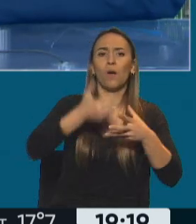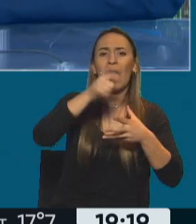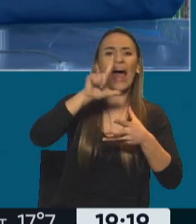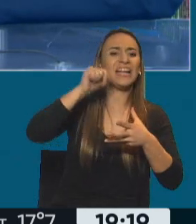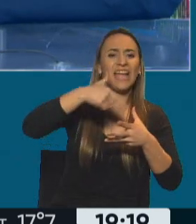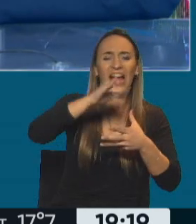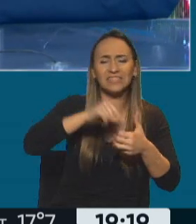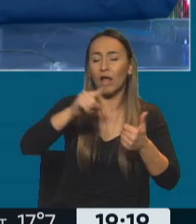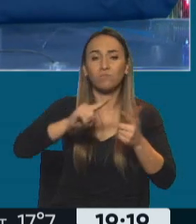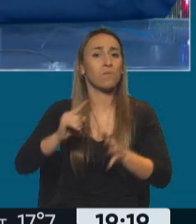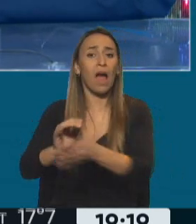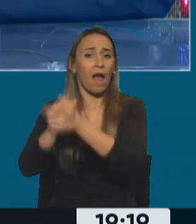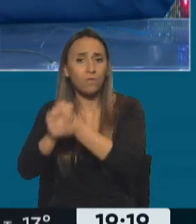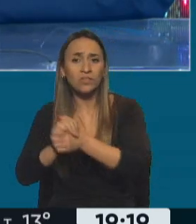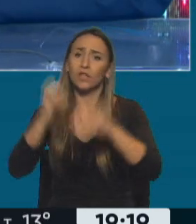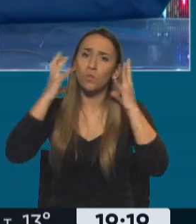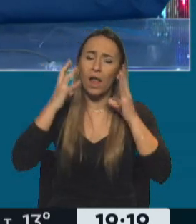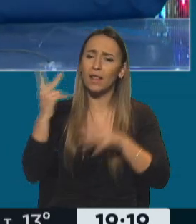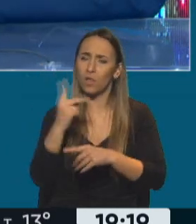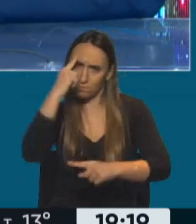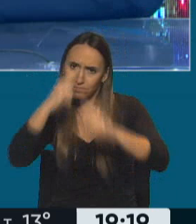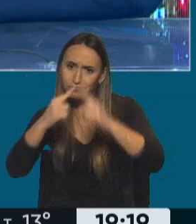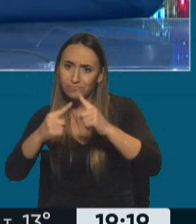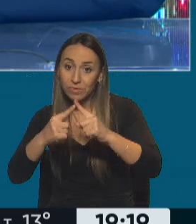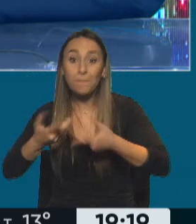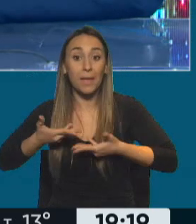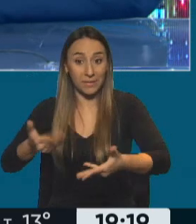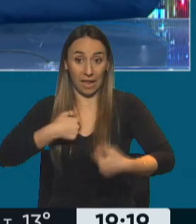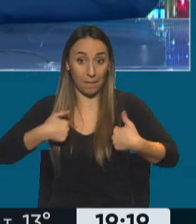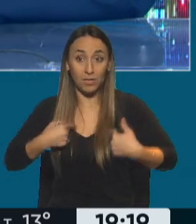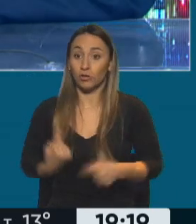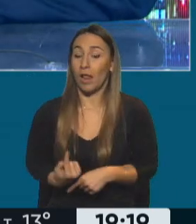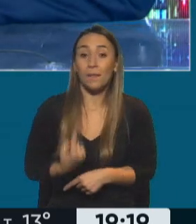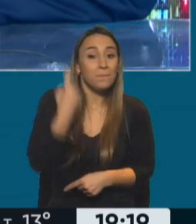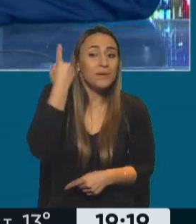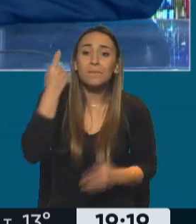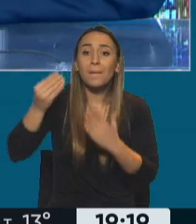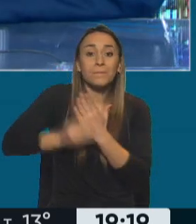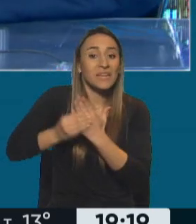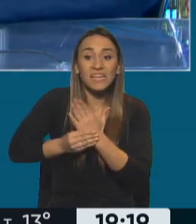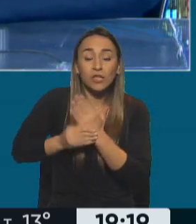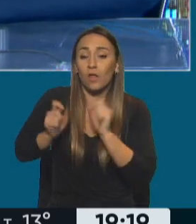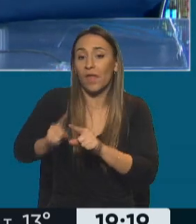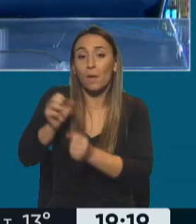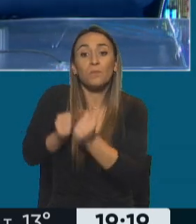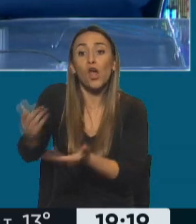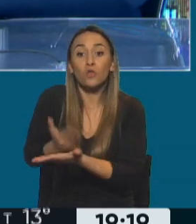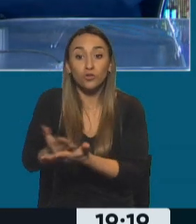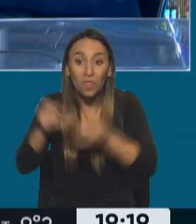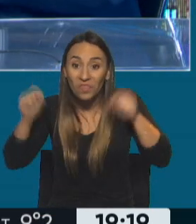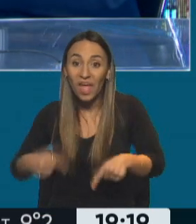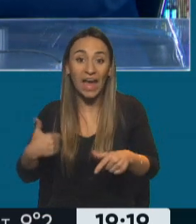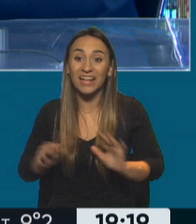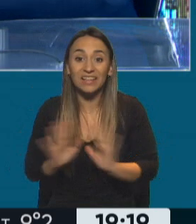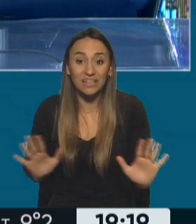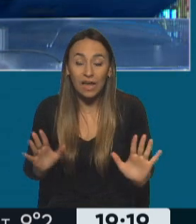Duhalde dicen se sale juntos. Me invitan a mí. Yo soy el primer ministro de producción de la historia argentina. Así es. Porque se usó una